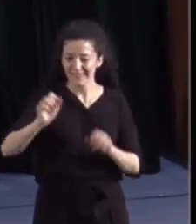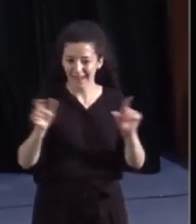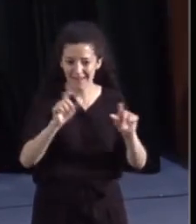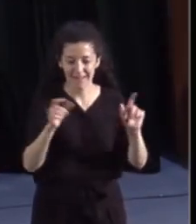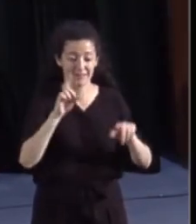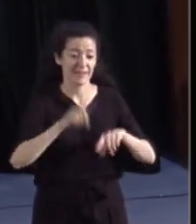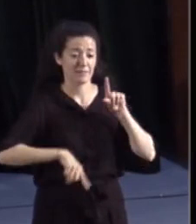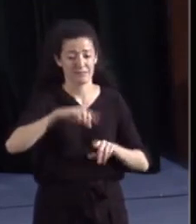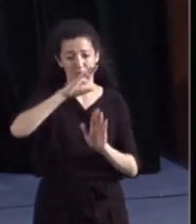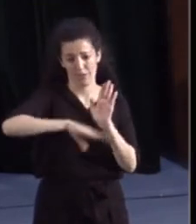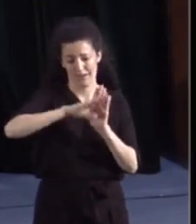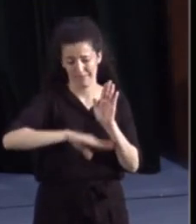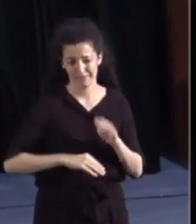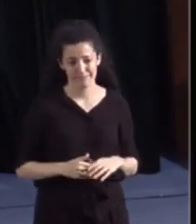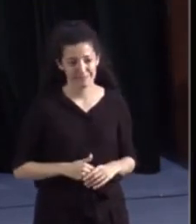programa.